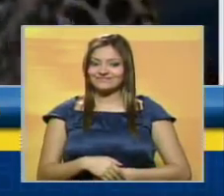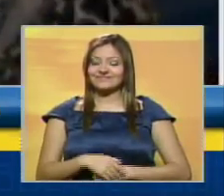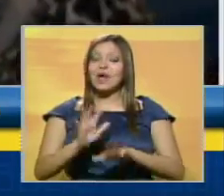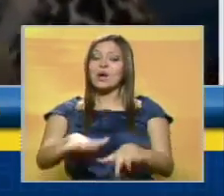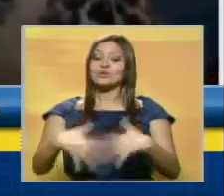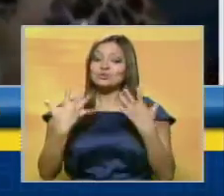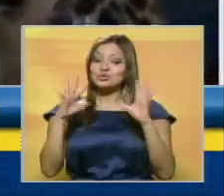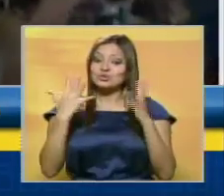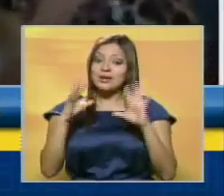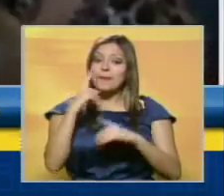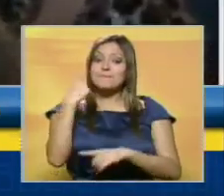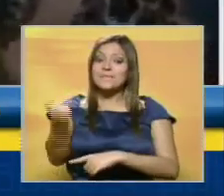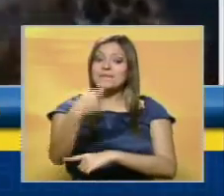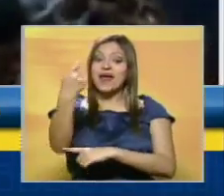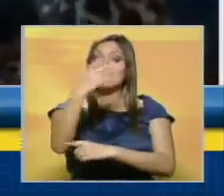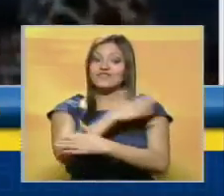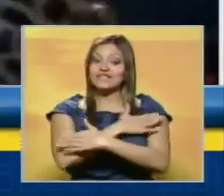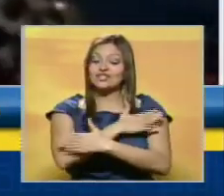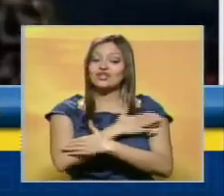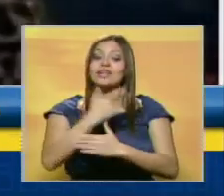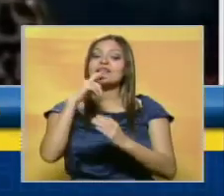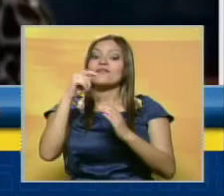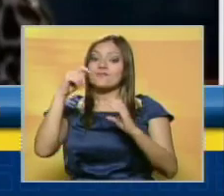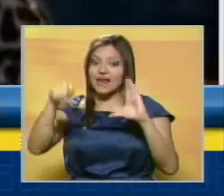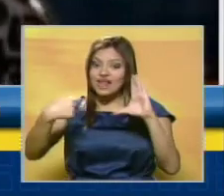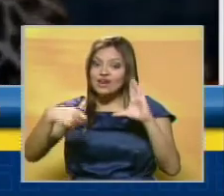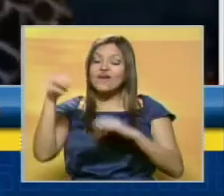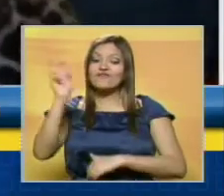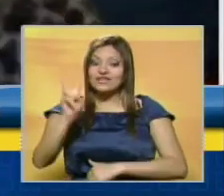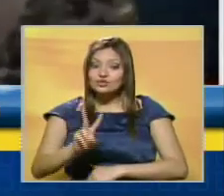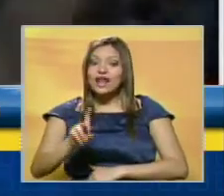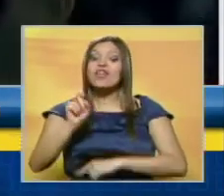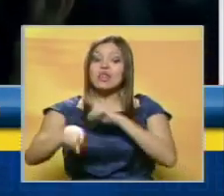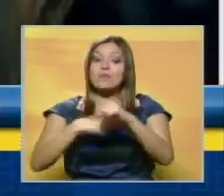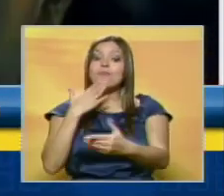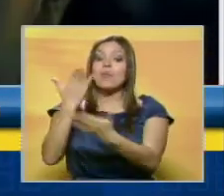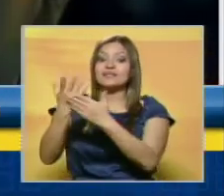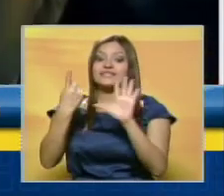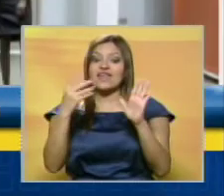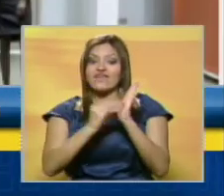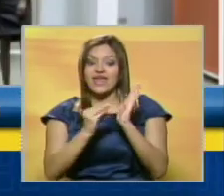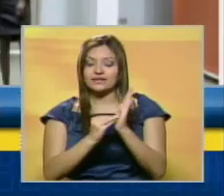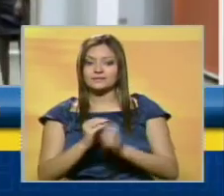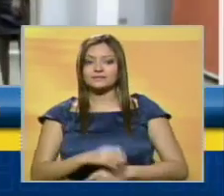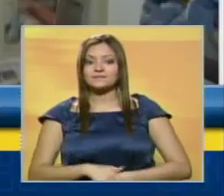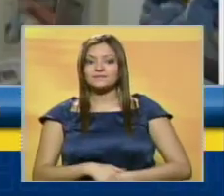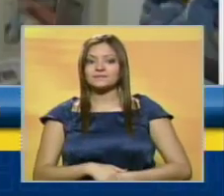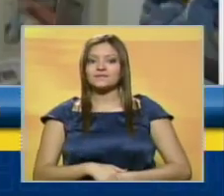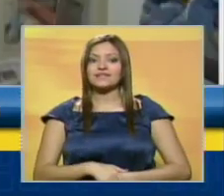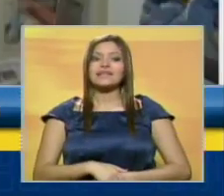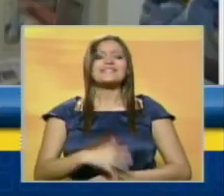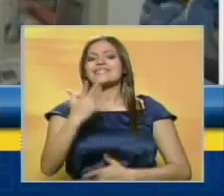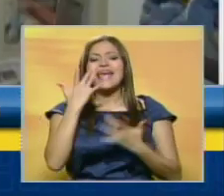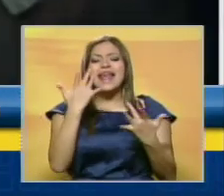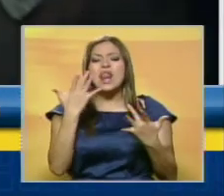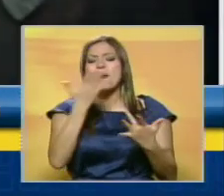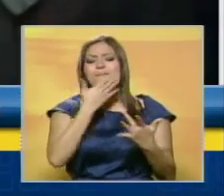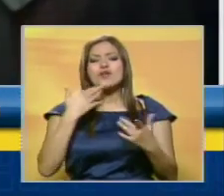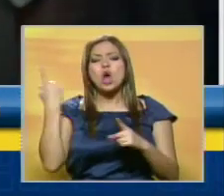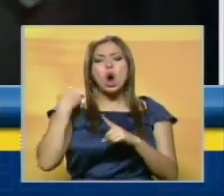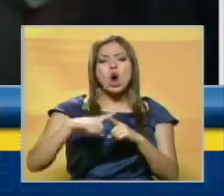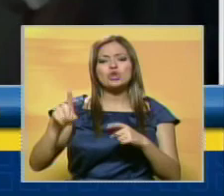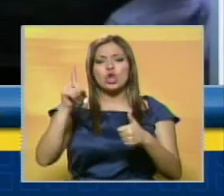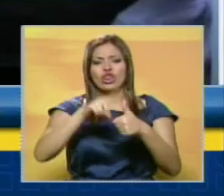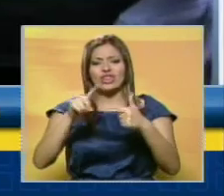Primer premio para una película venezolana después de 6 candidaturas. La ópera prima de Miguel Ferrari se destacó sobre sus otras